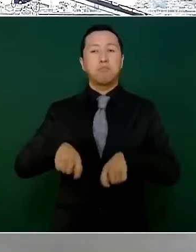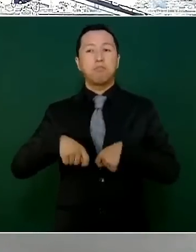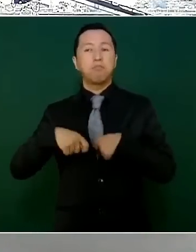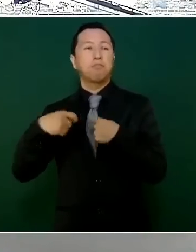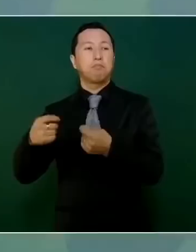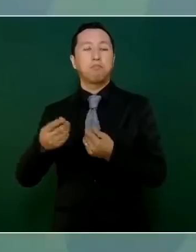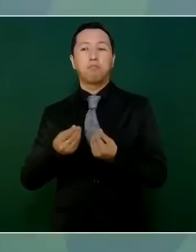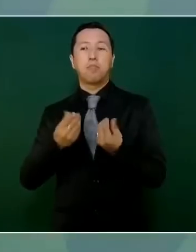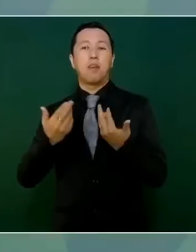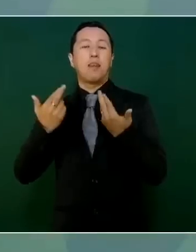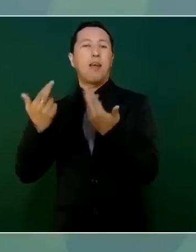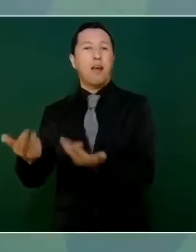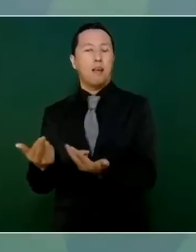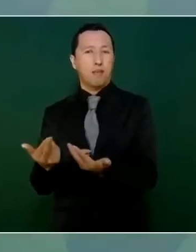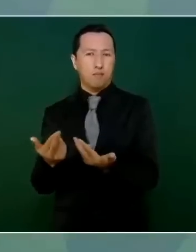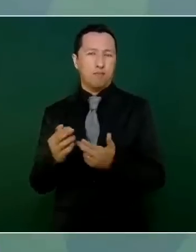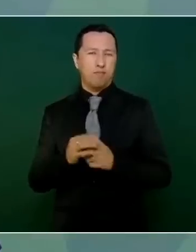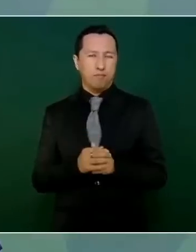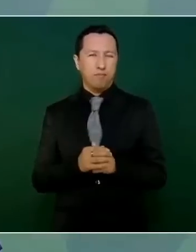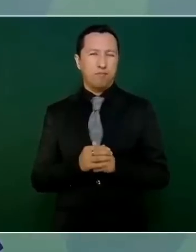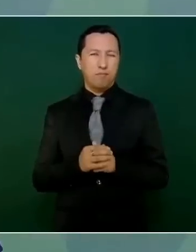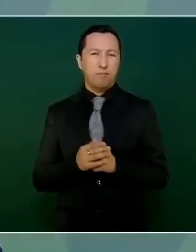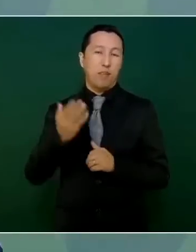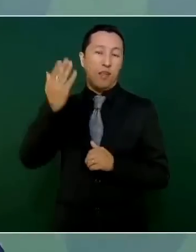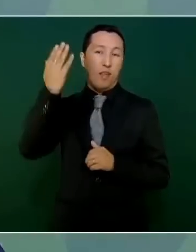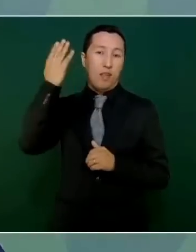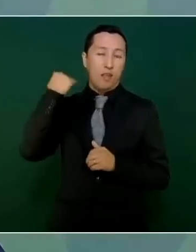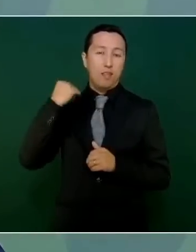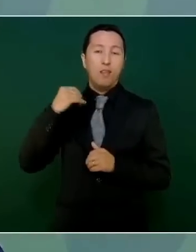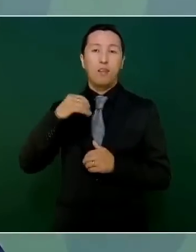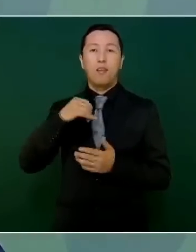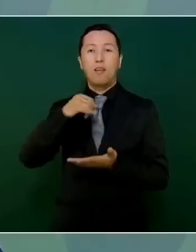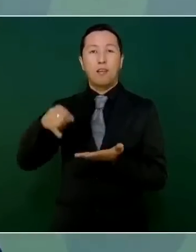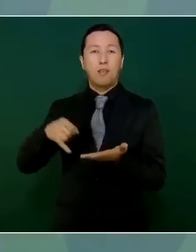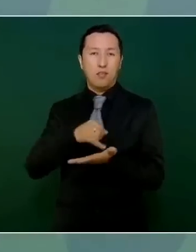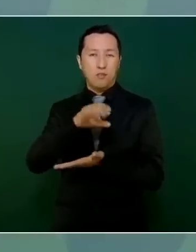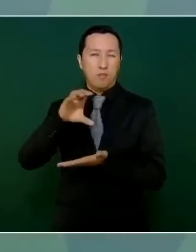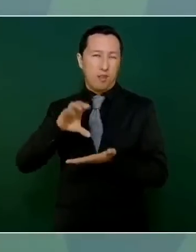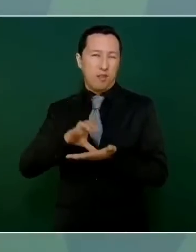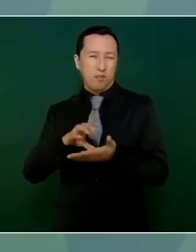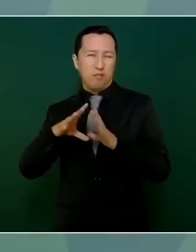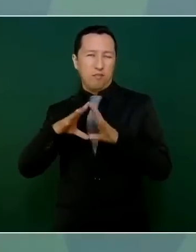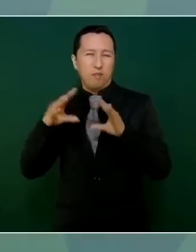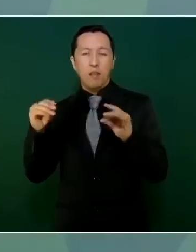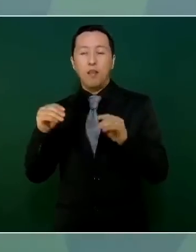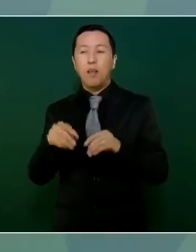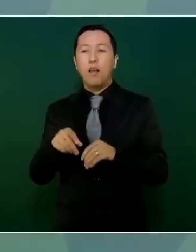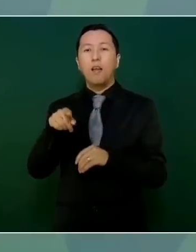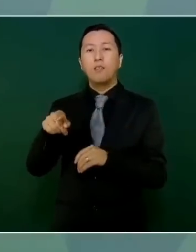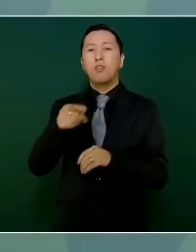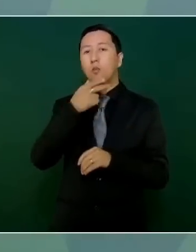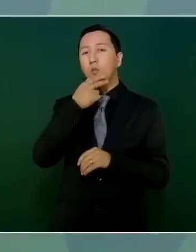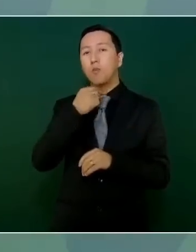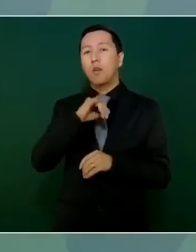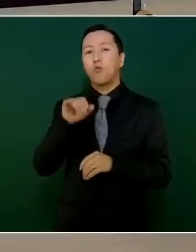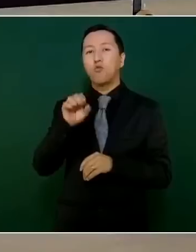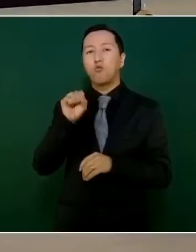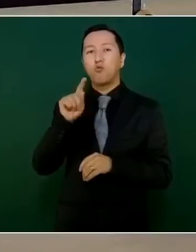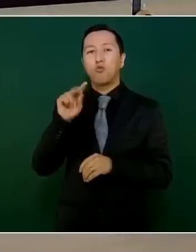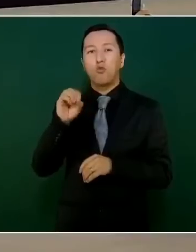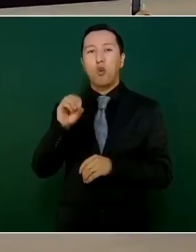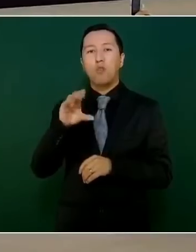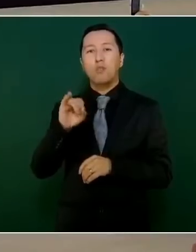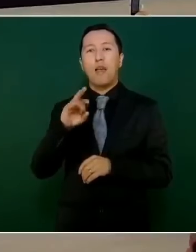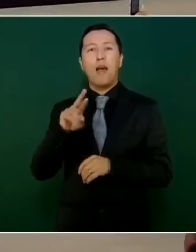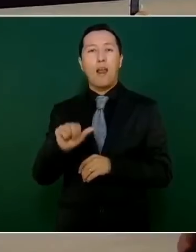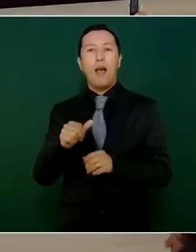era de un hermano, un gran cacicazgo, de Justo Sierra, y se lo entregó,